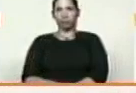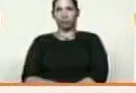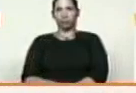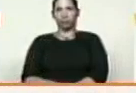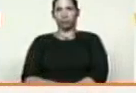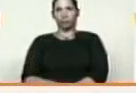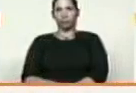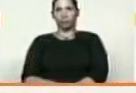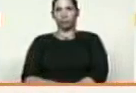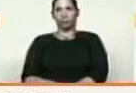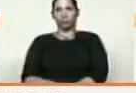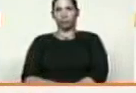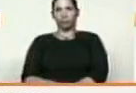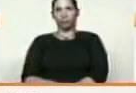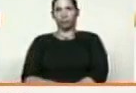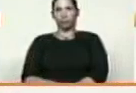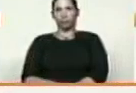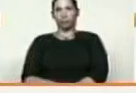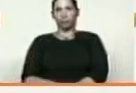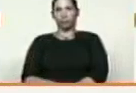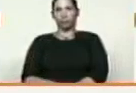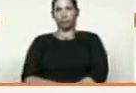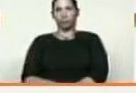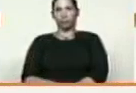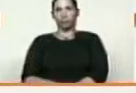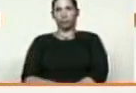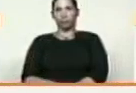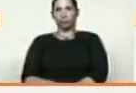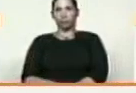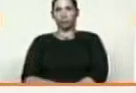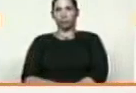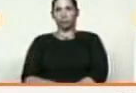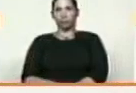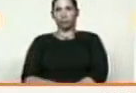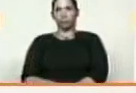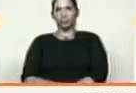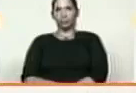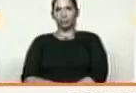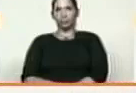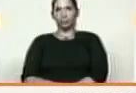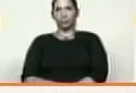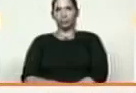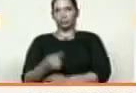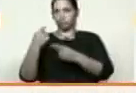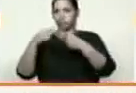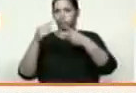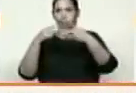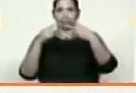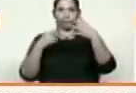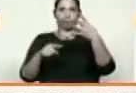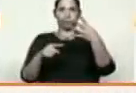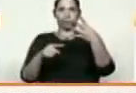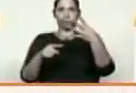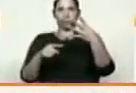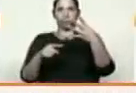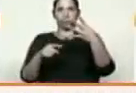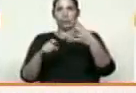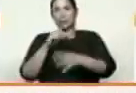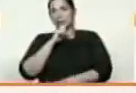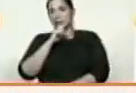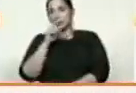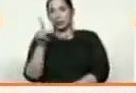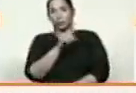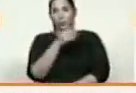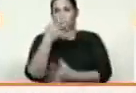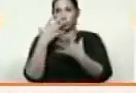¿Qué me falta? ¿Ah? A Edinson, perdón. No, no, leí el nombre. Es muy difícil no entender.